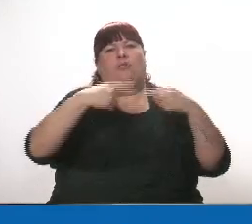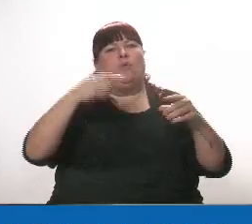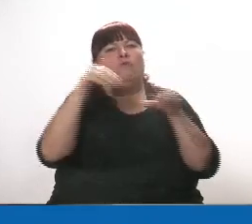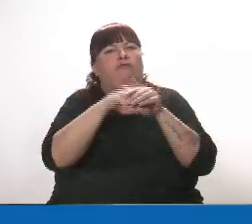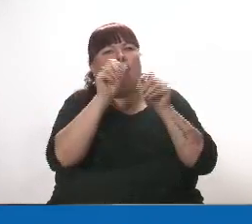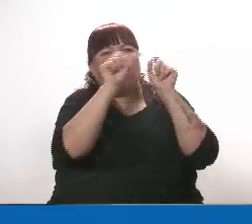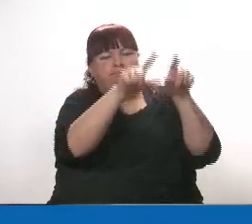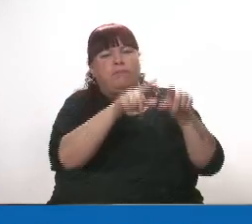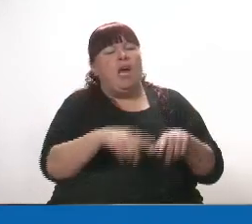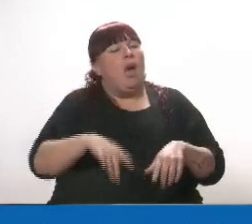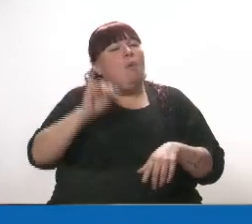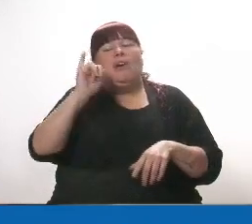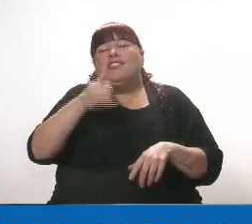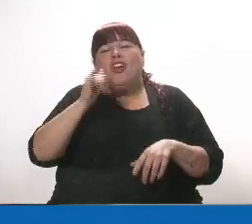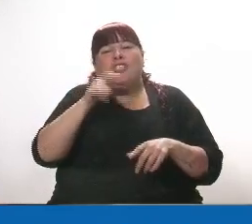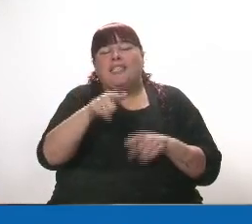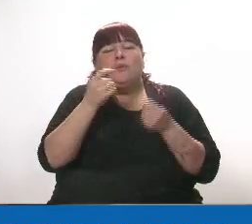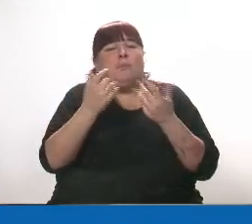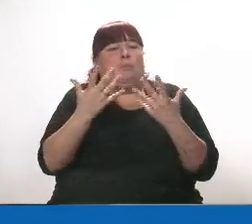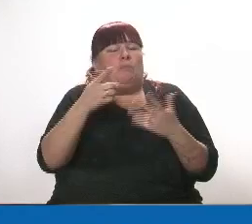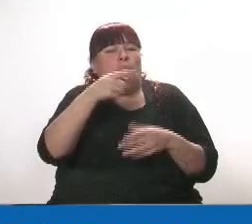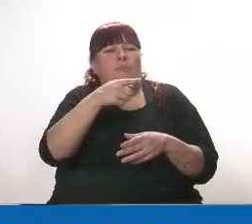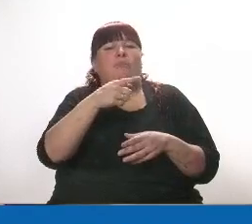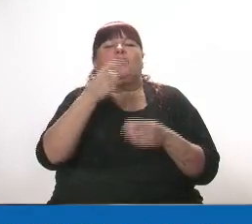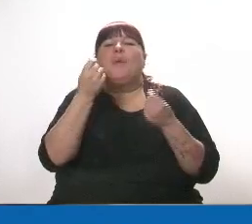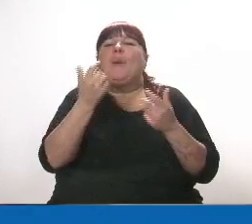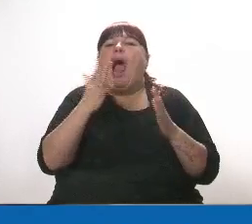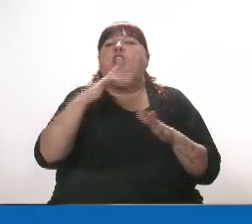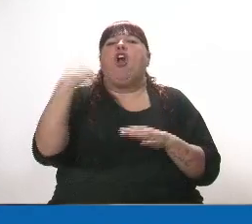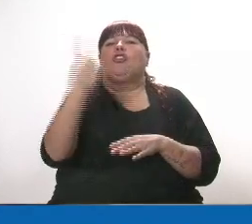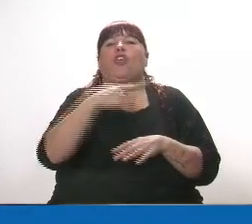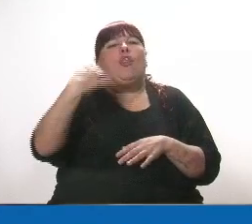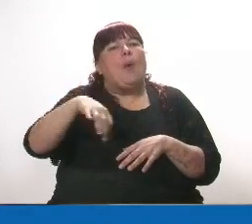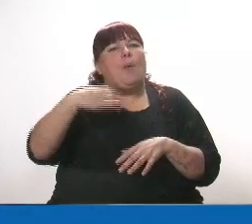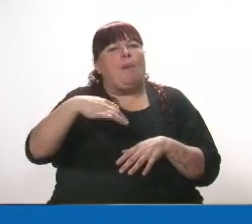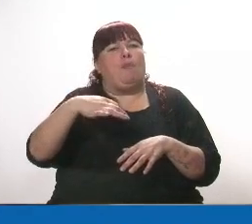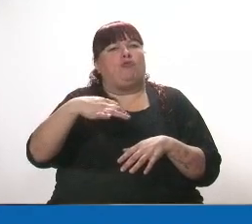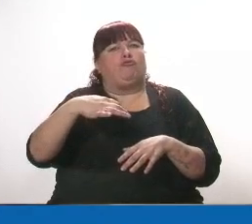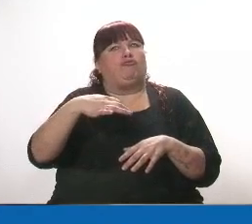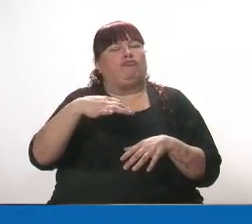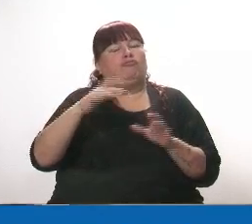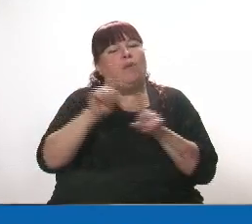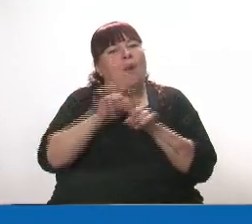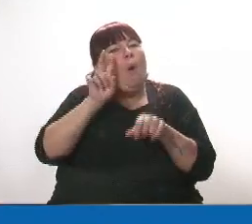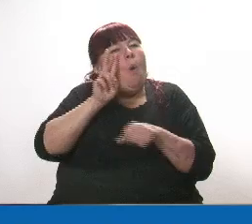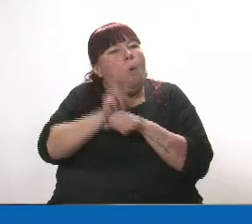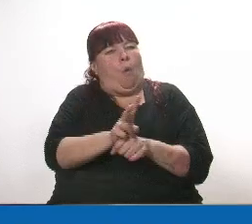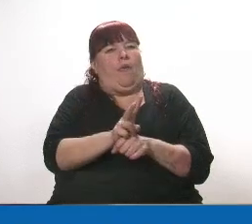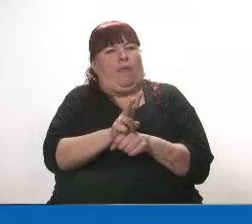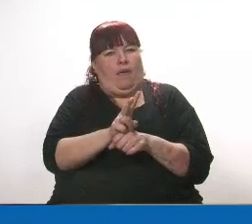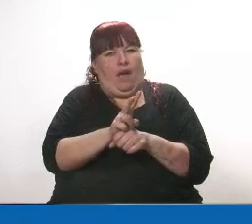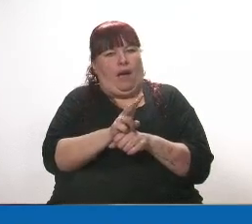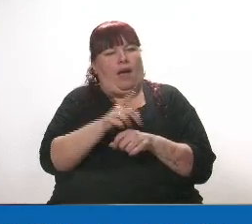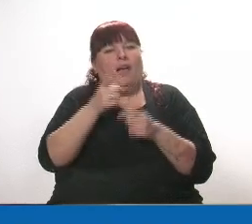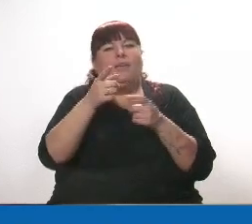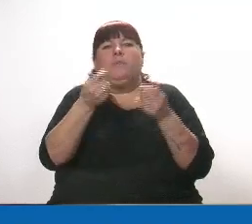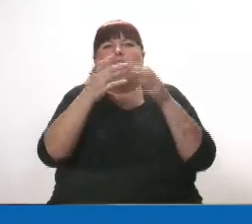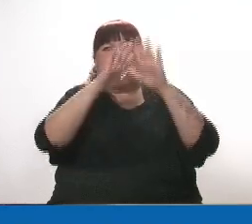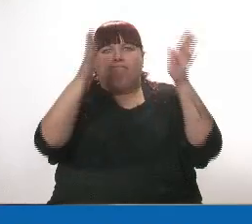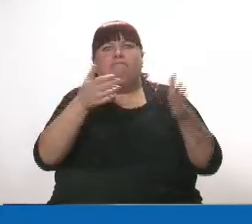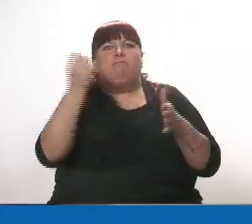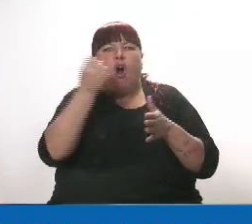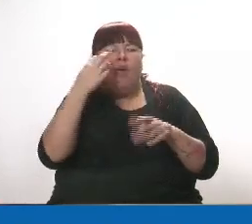fondos porque indudablemente es un valor es un valor que debemos que debemos cuidar es un valor que